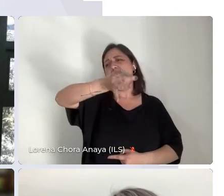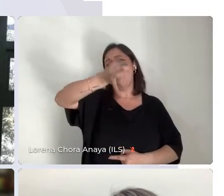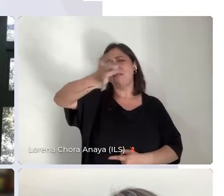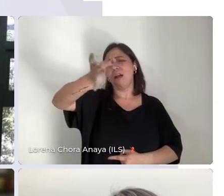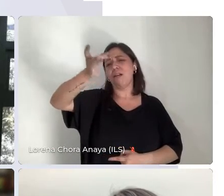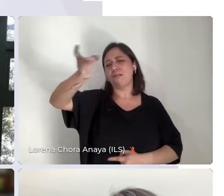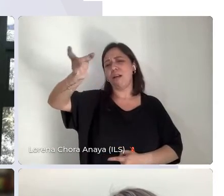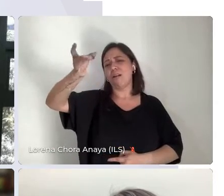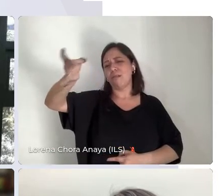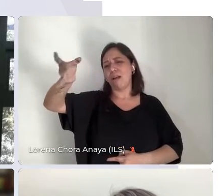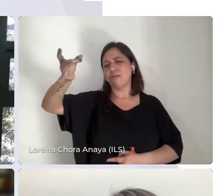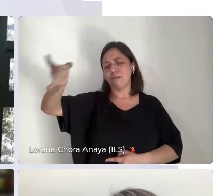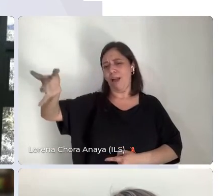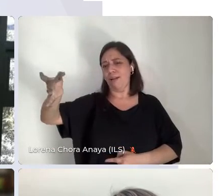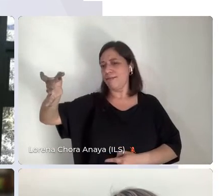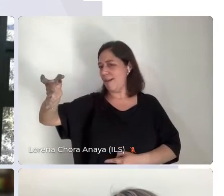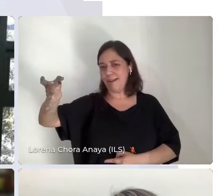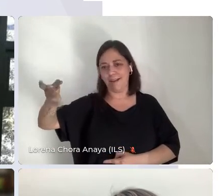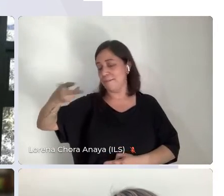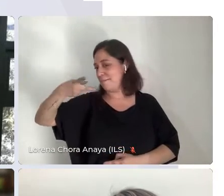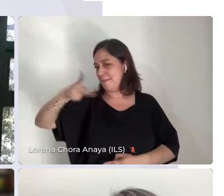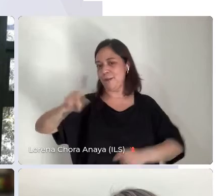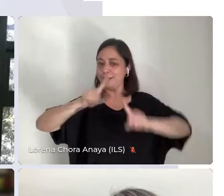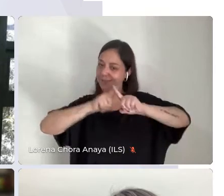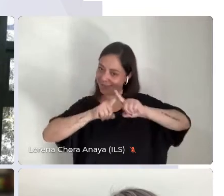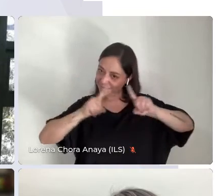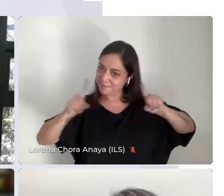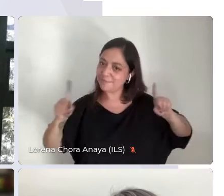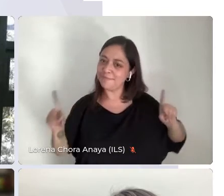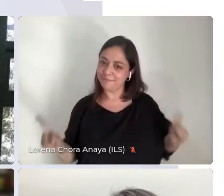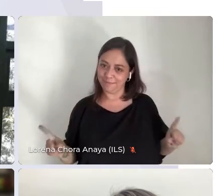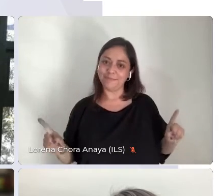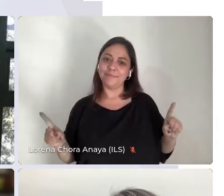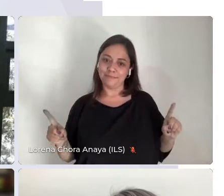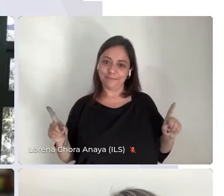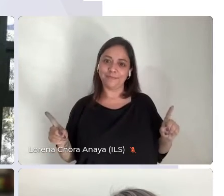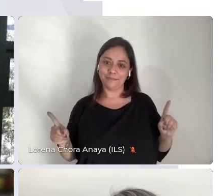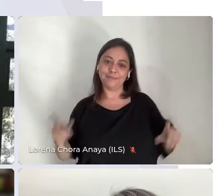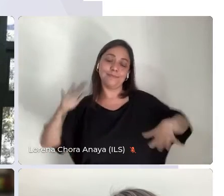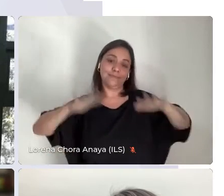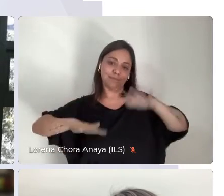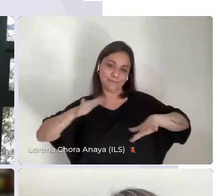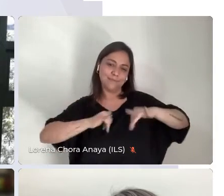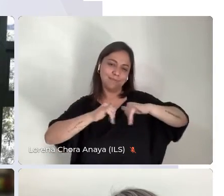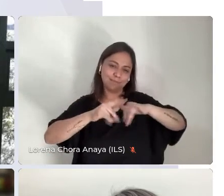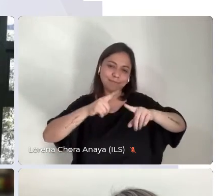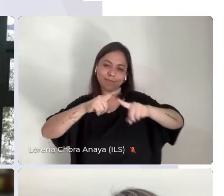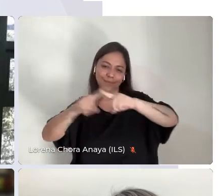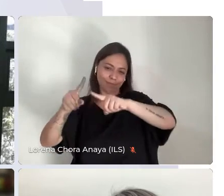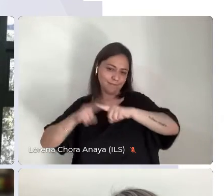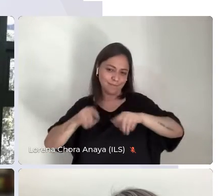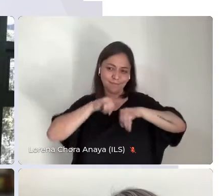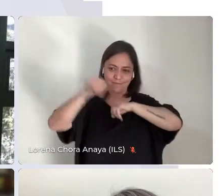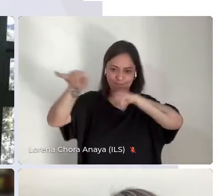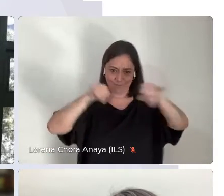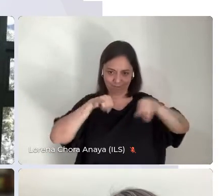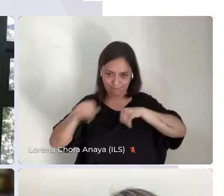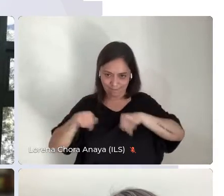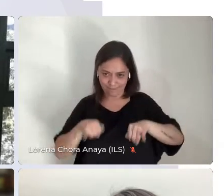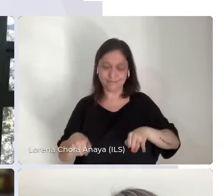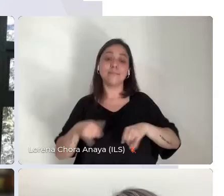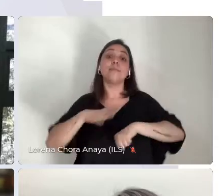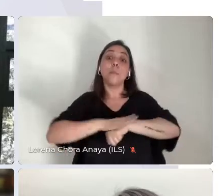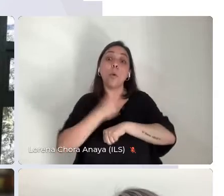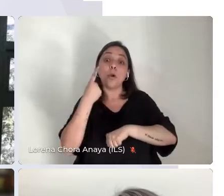es otra cosa, ¿cierto? Es otra realidad, incluso en geografías pues más complejas. Porque en esos territorios,